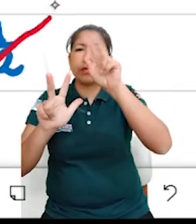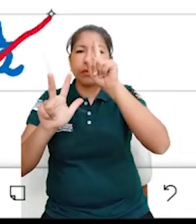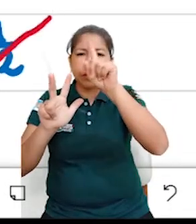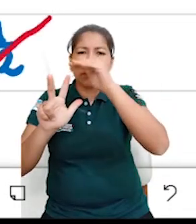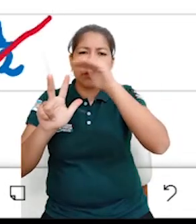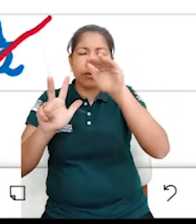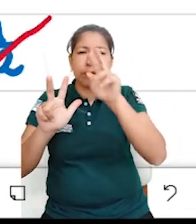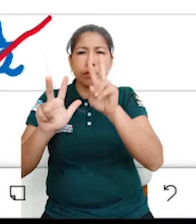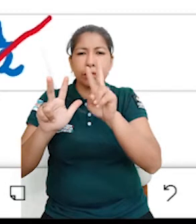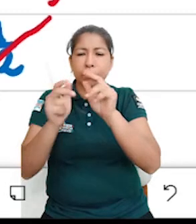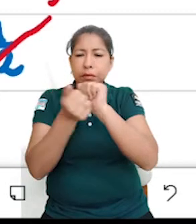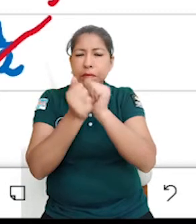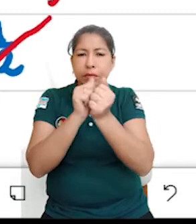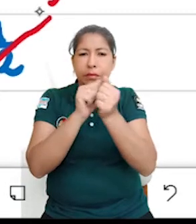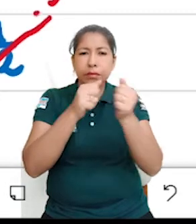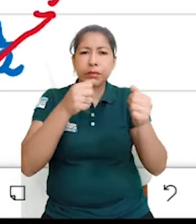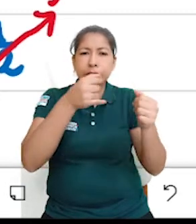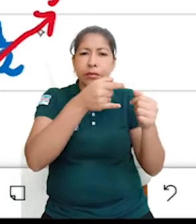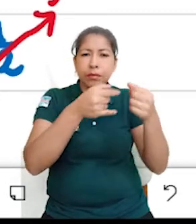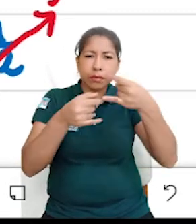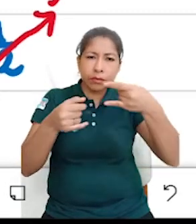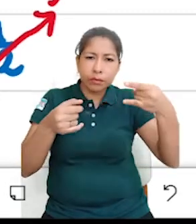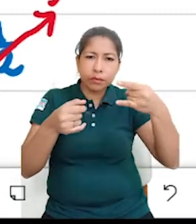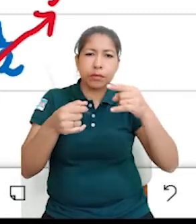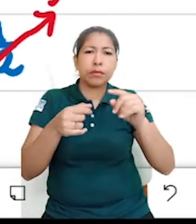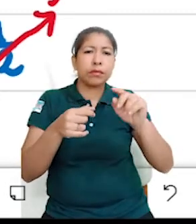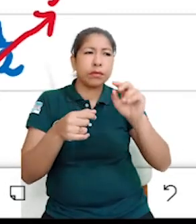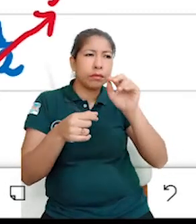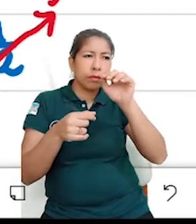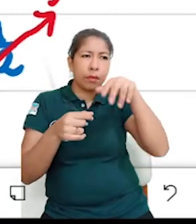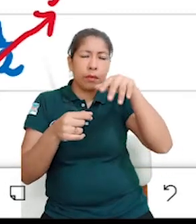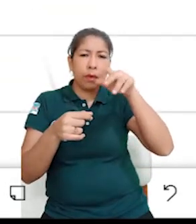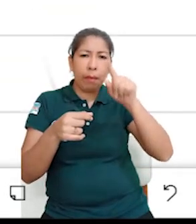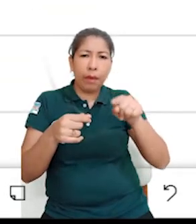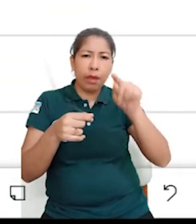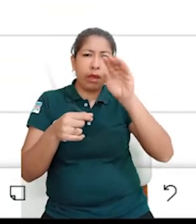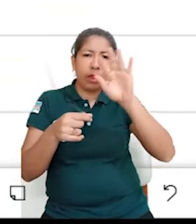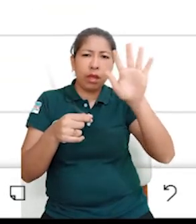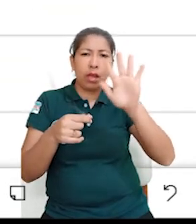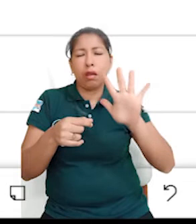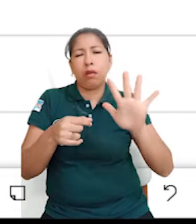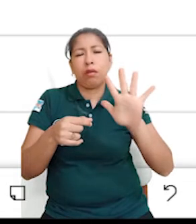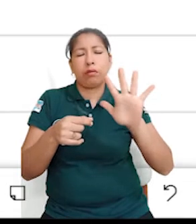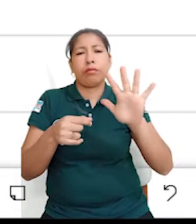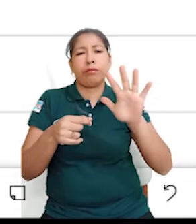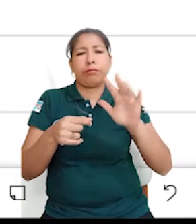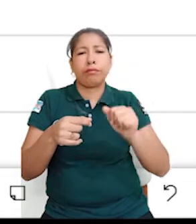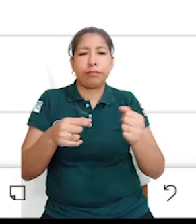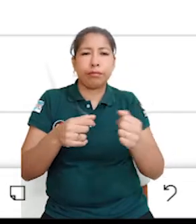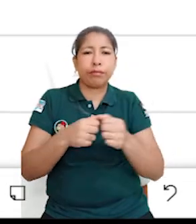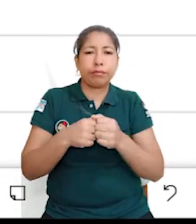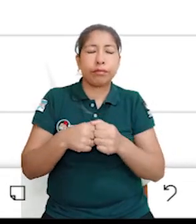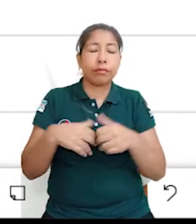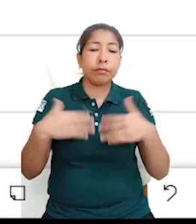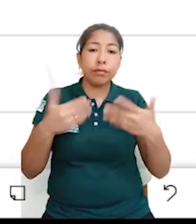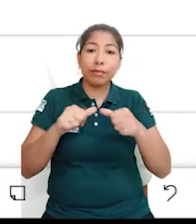esta expresión equivale a 5, su raíz cuadrada. Bien, vamos a continuar con la resolución.